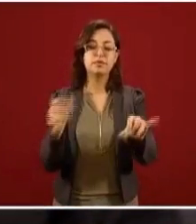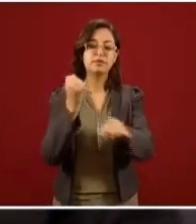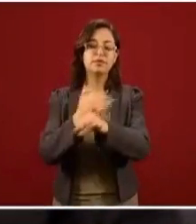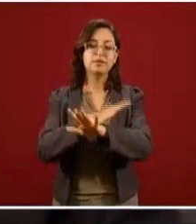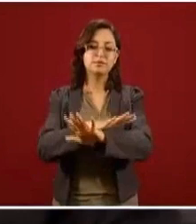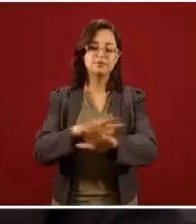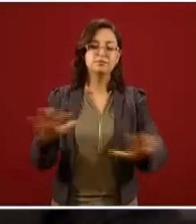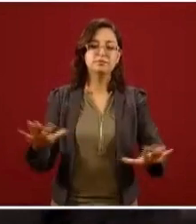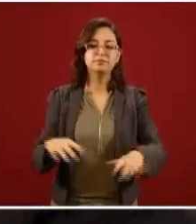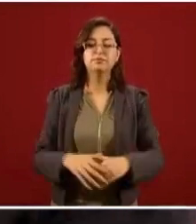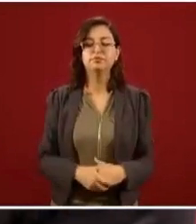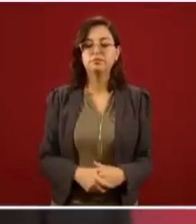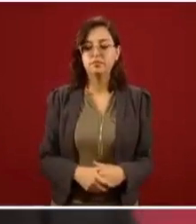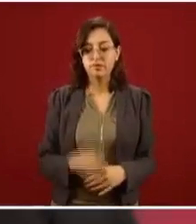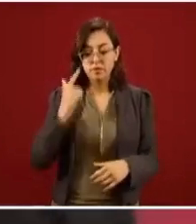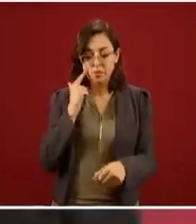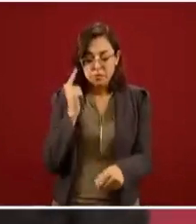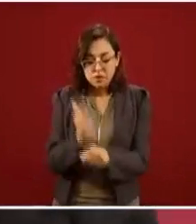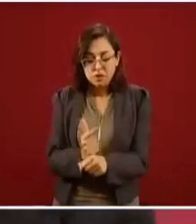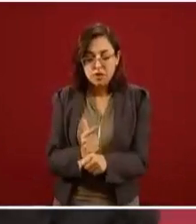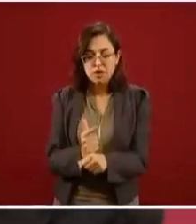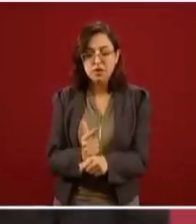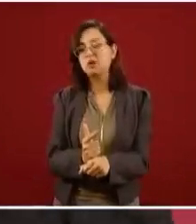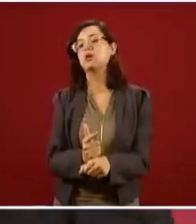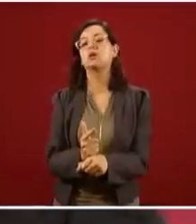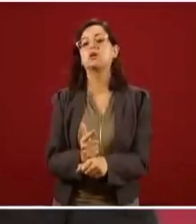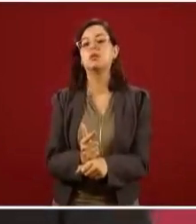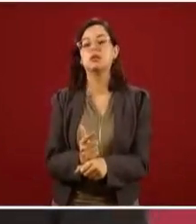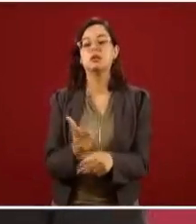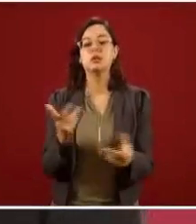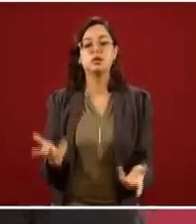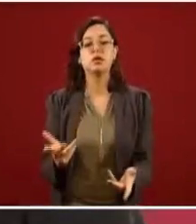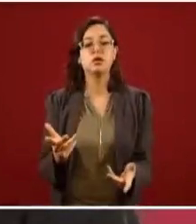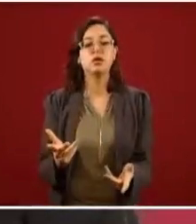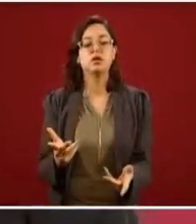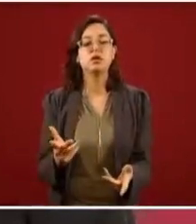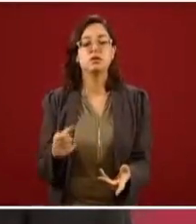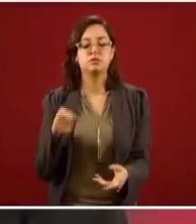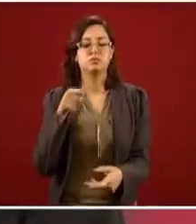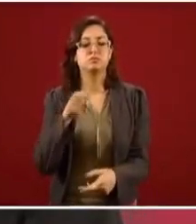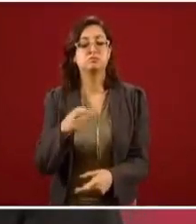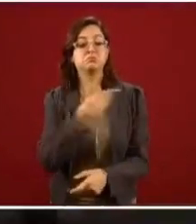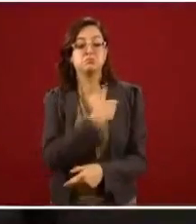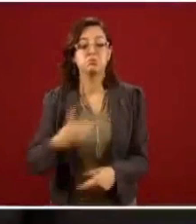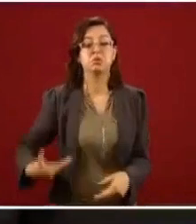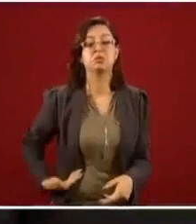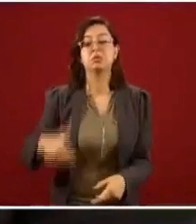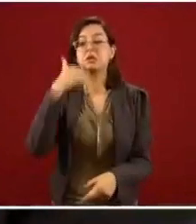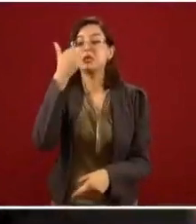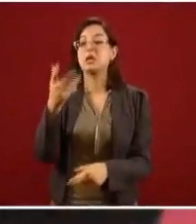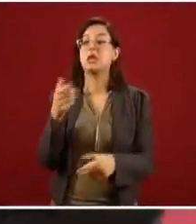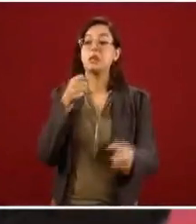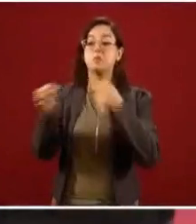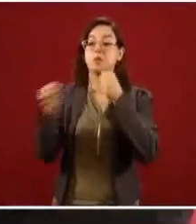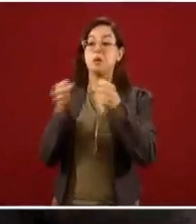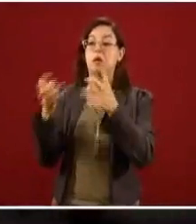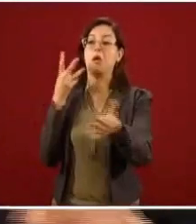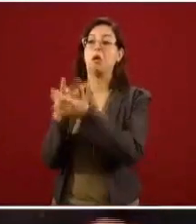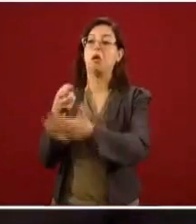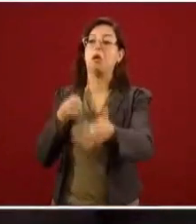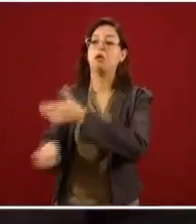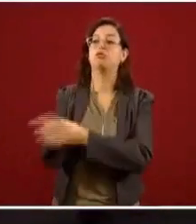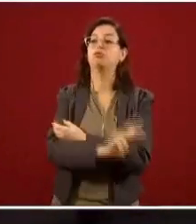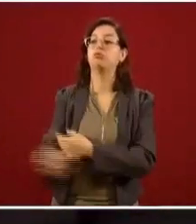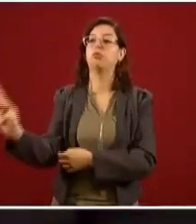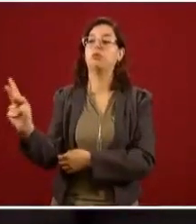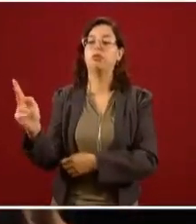informaciones. Y veo ahí, nos quiere encarcelar a todos. ¿Sí? Nos va a meter a la cárcel a